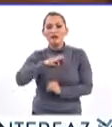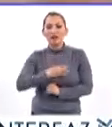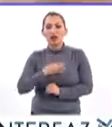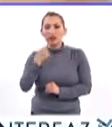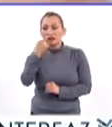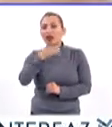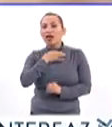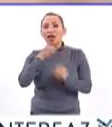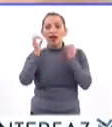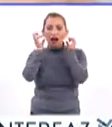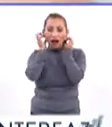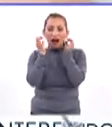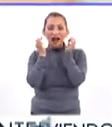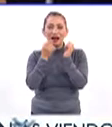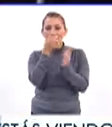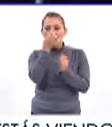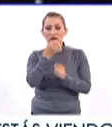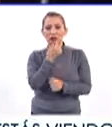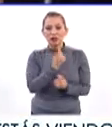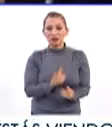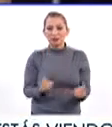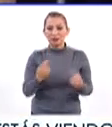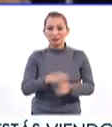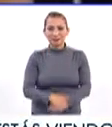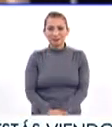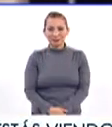infecciones respiratorias en los pequeños.